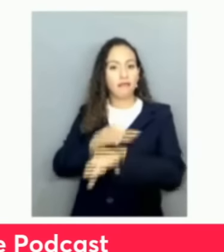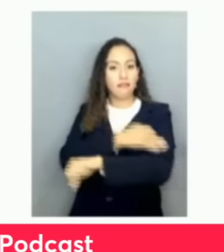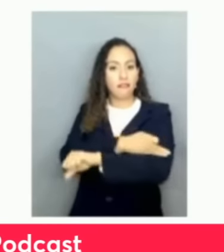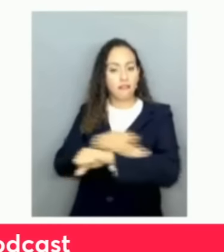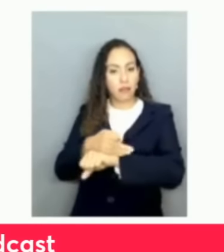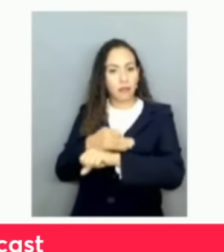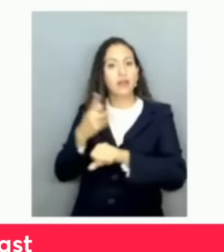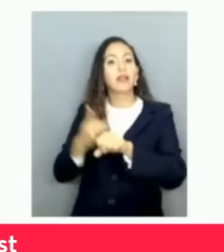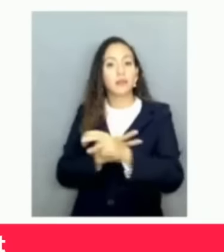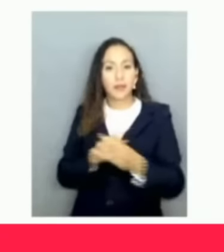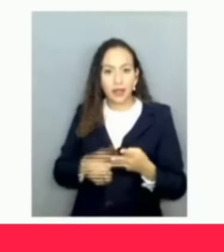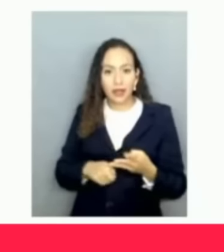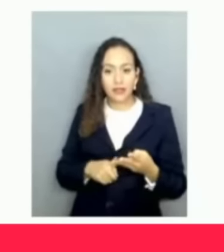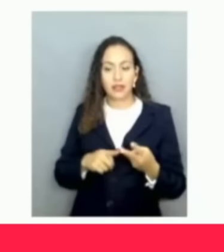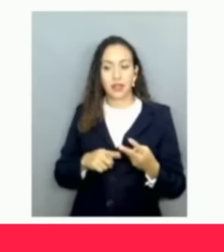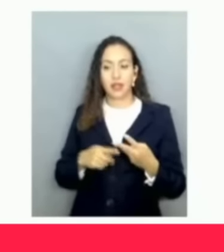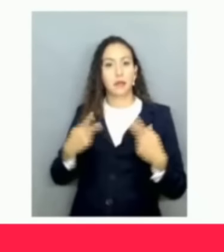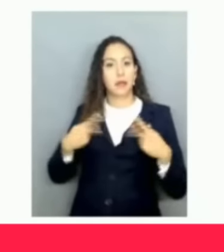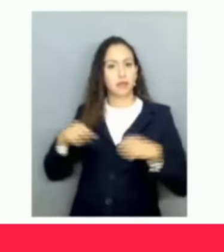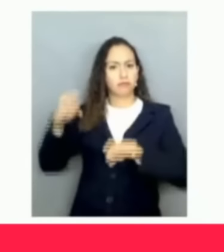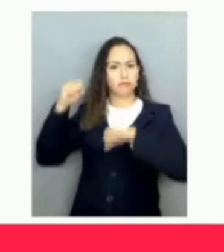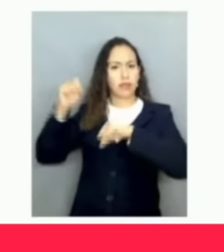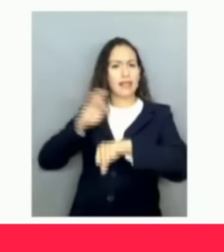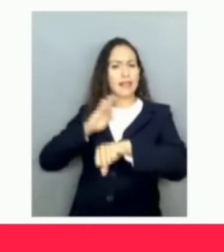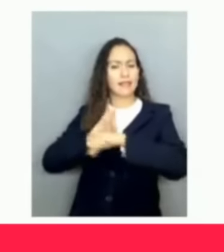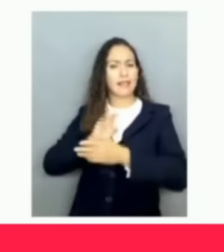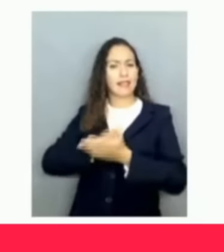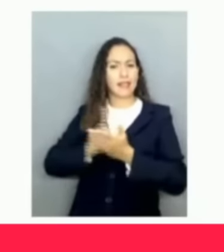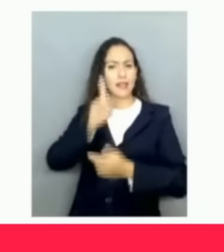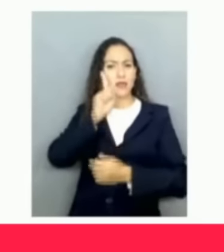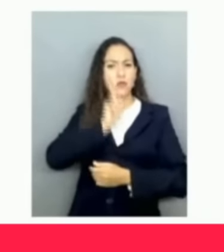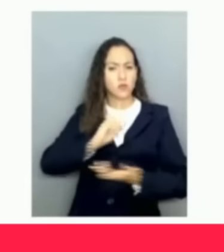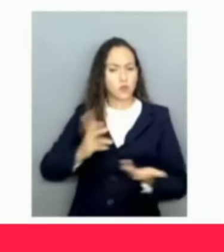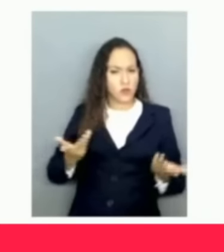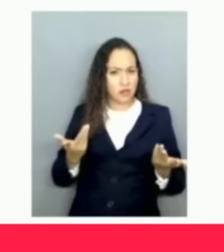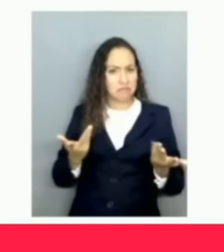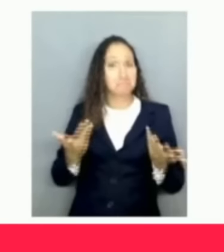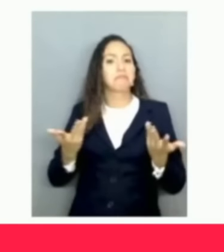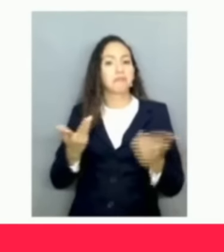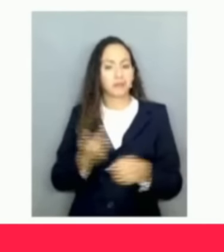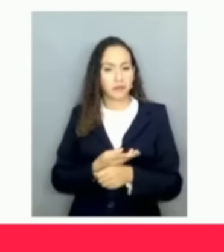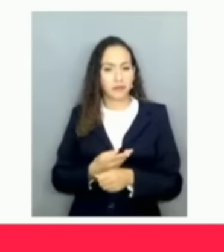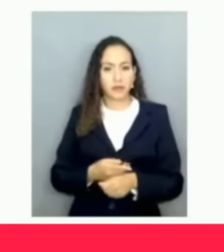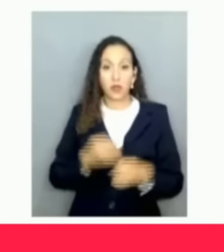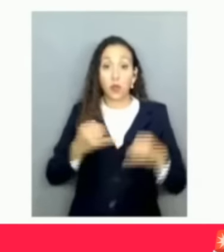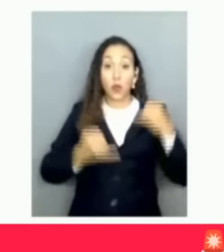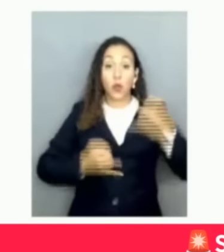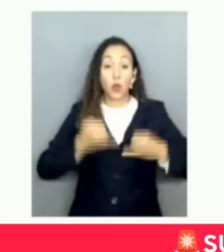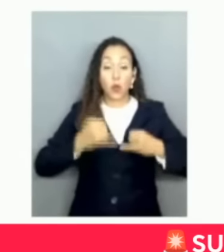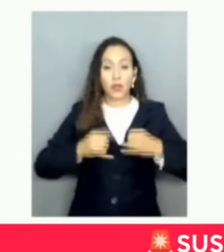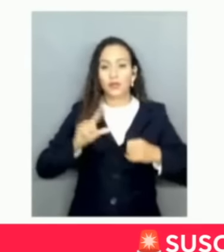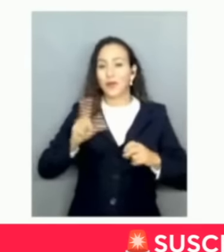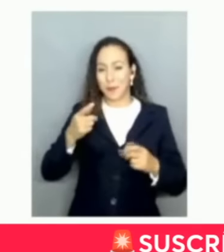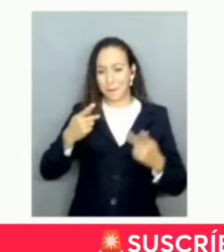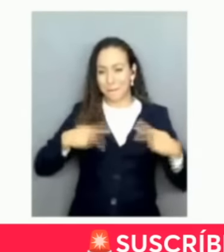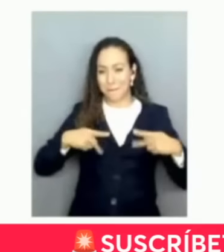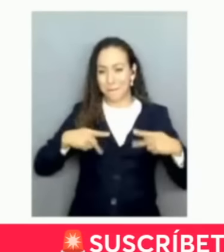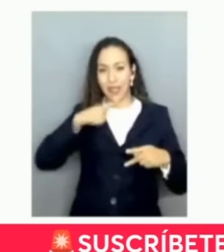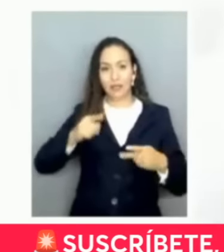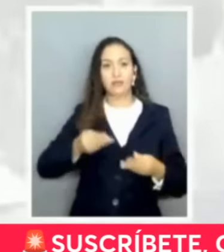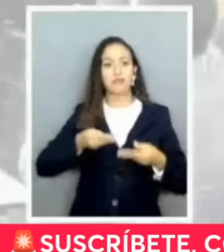la activista que defiende derechos de las mujeres el juez de primera instancia y la